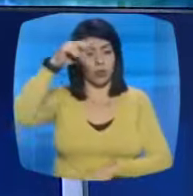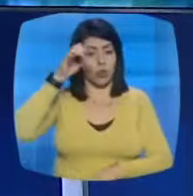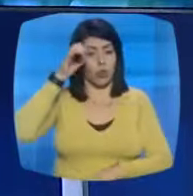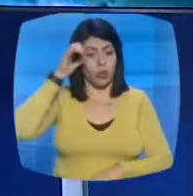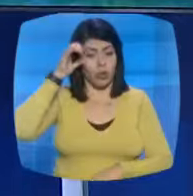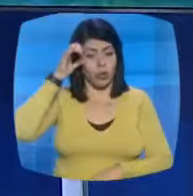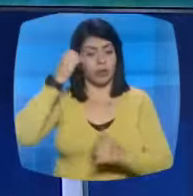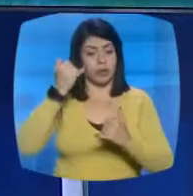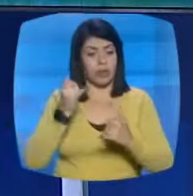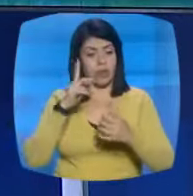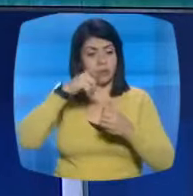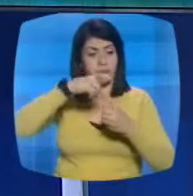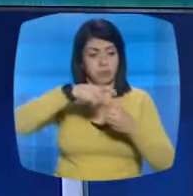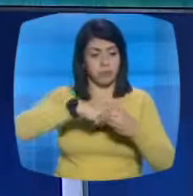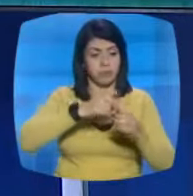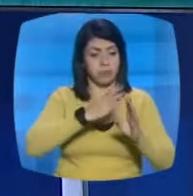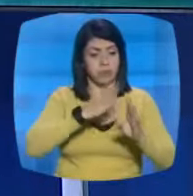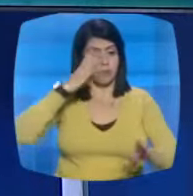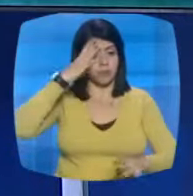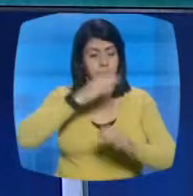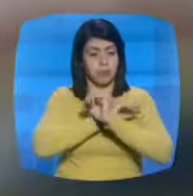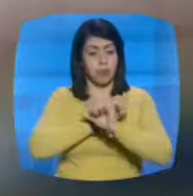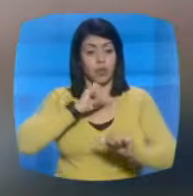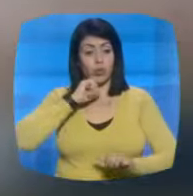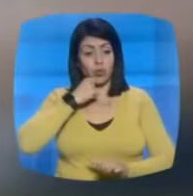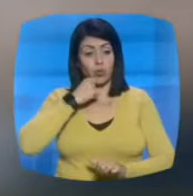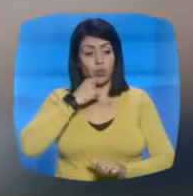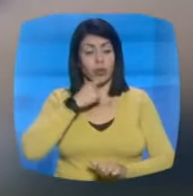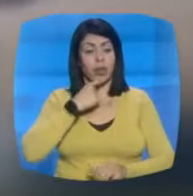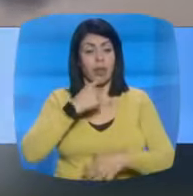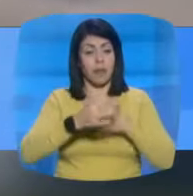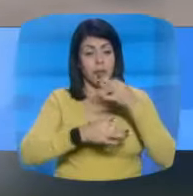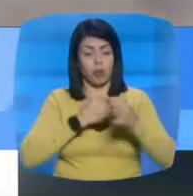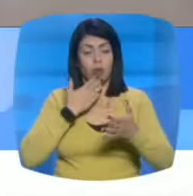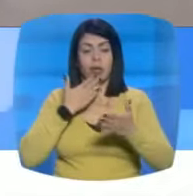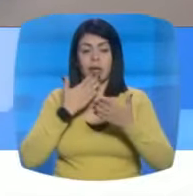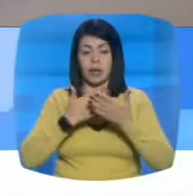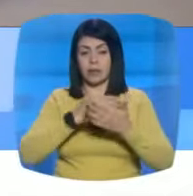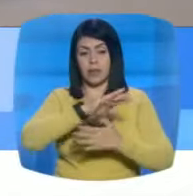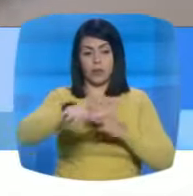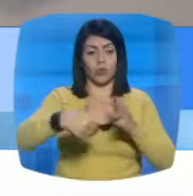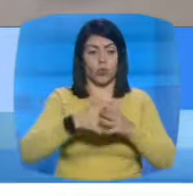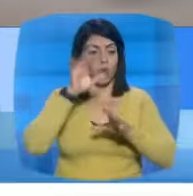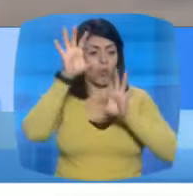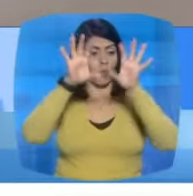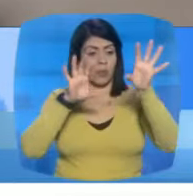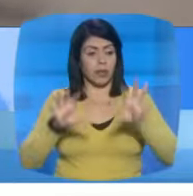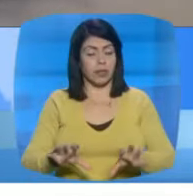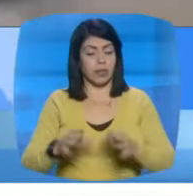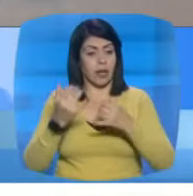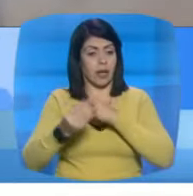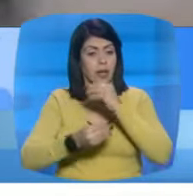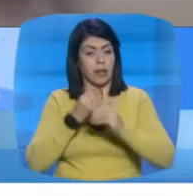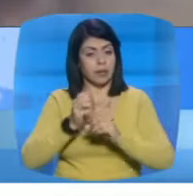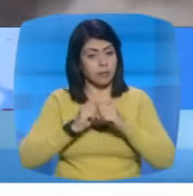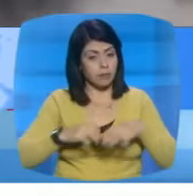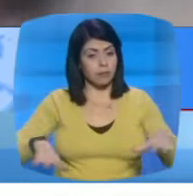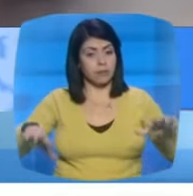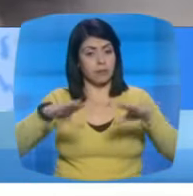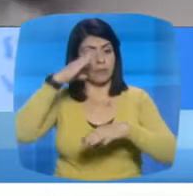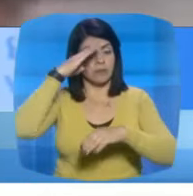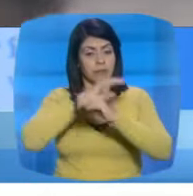que se han incorporado al ejército ruso. Zelensky dio las gracias a todos los países que han reaccionado al despliegue